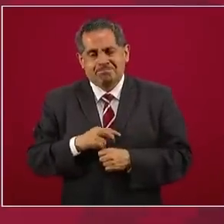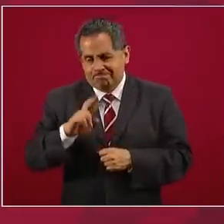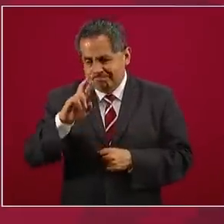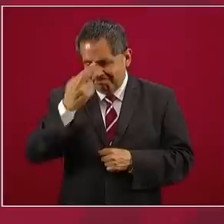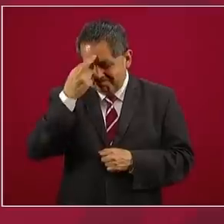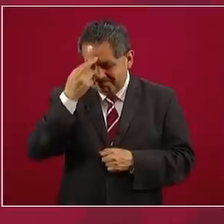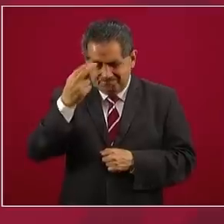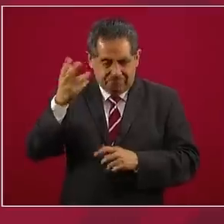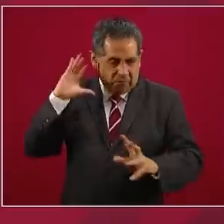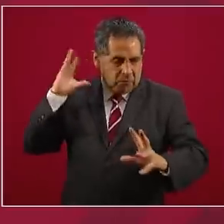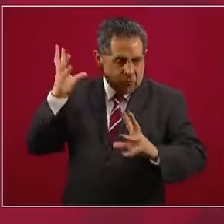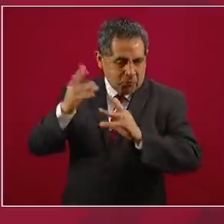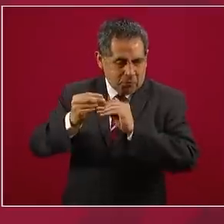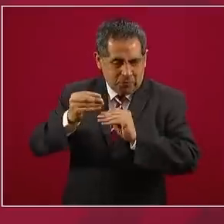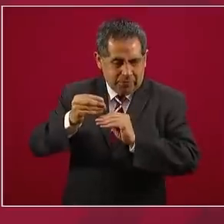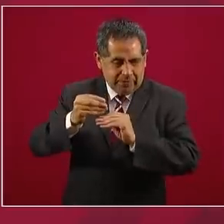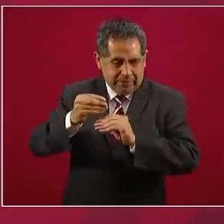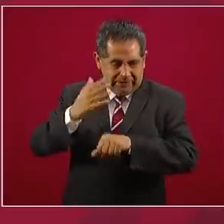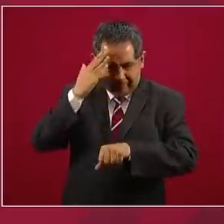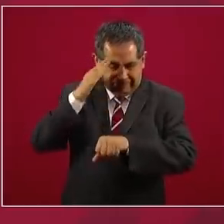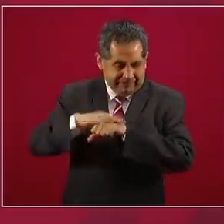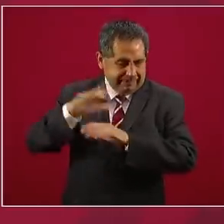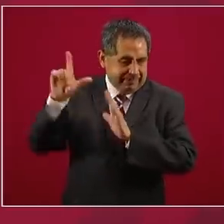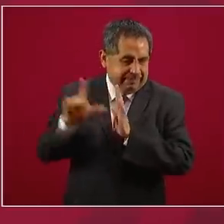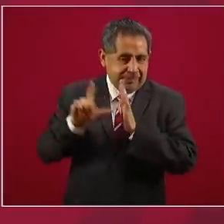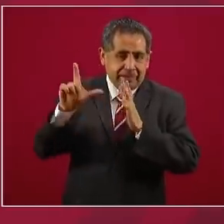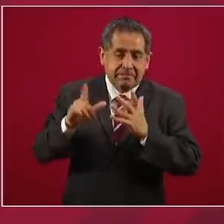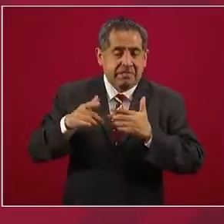estas lecciones, ¿no? Entonces,